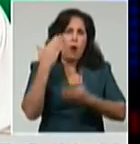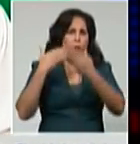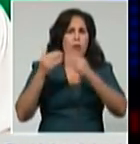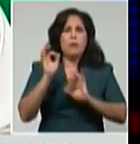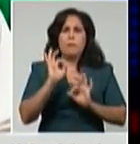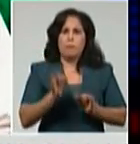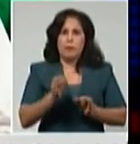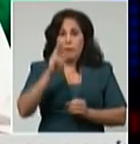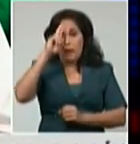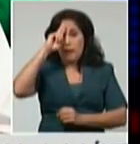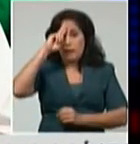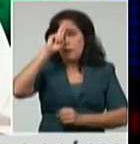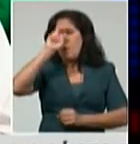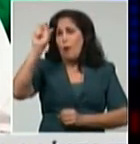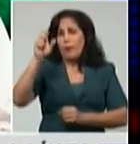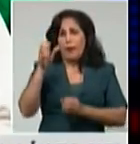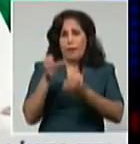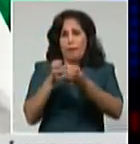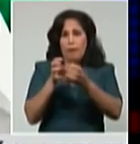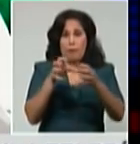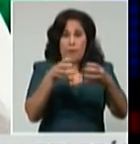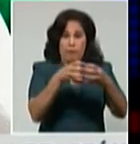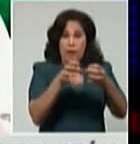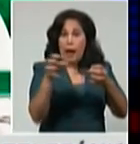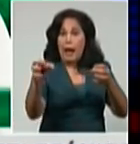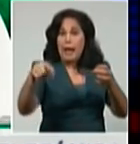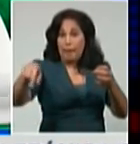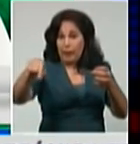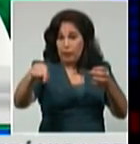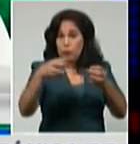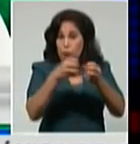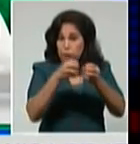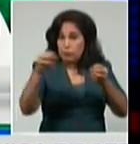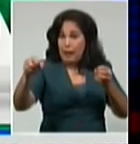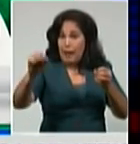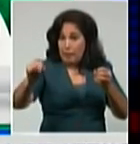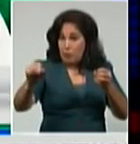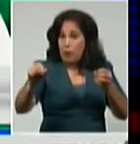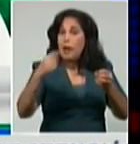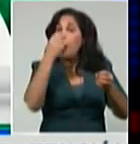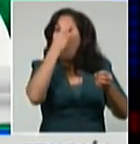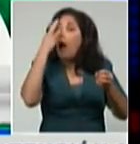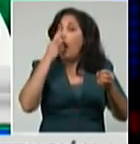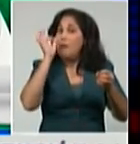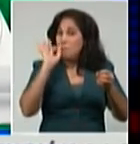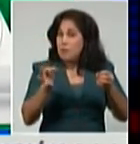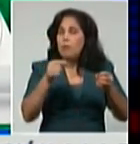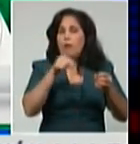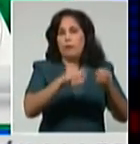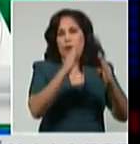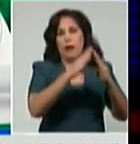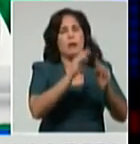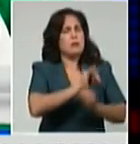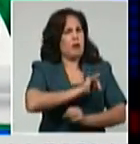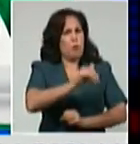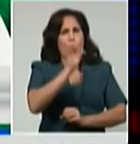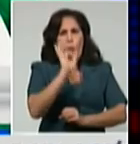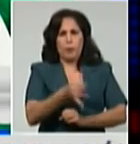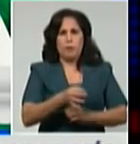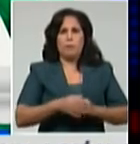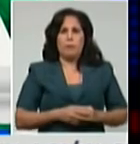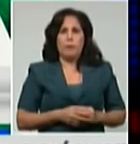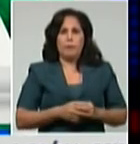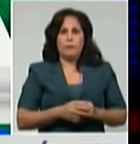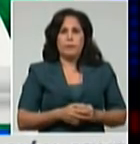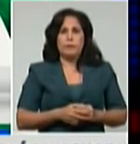en el centro de aislamiento. No todos los contactos, estamos hablando de contactos de casos confirmados, pero